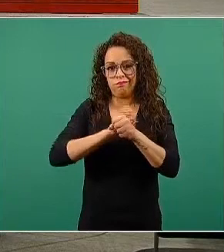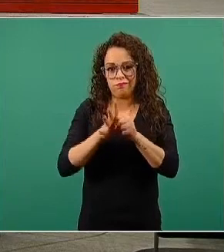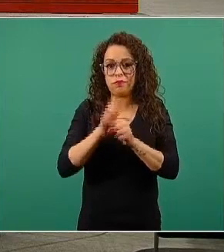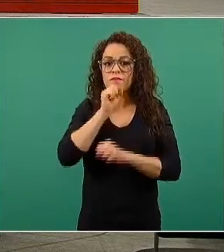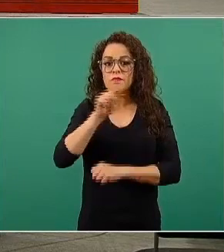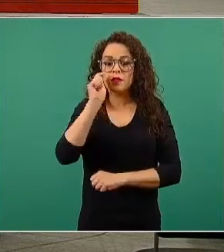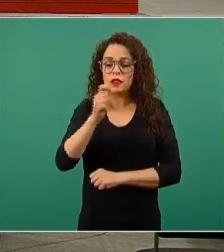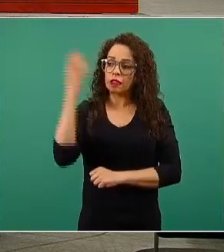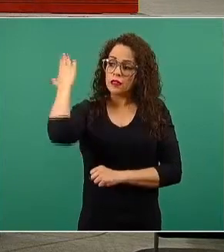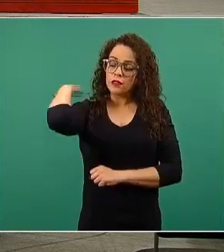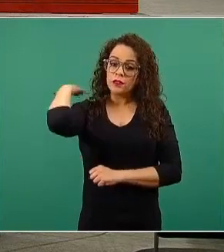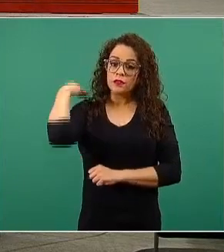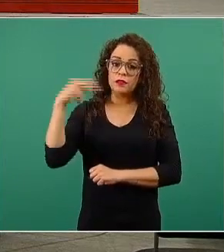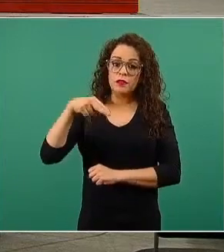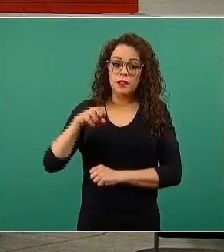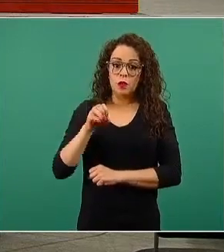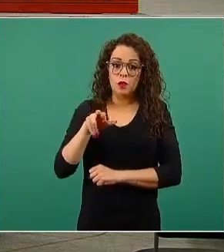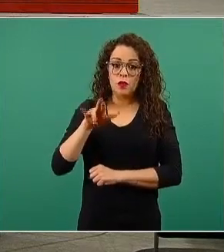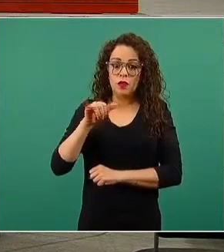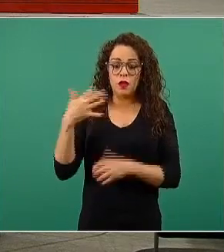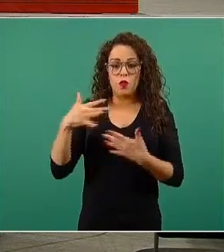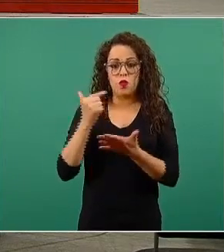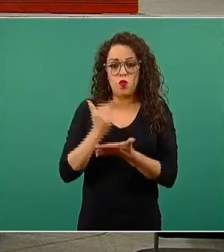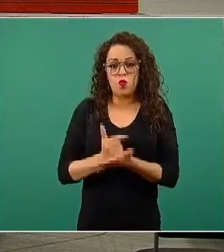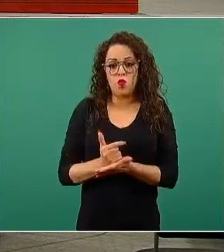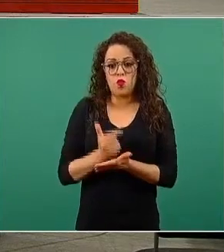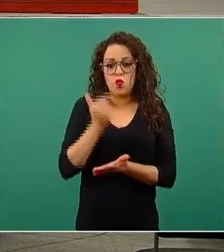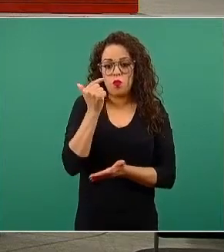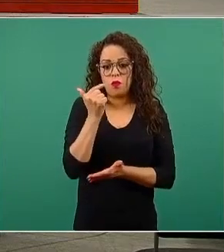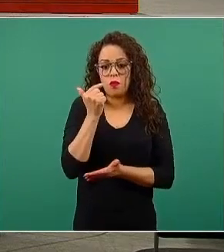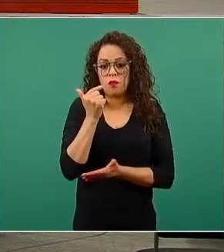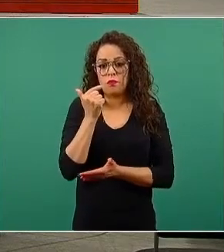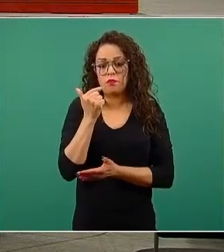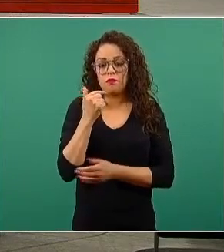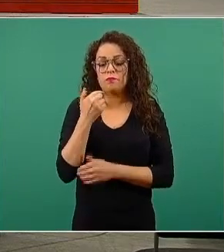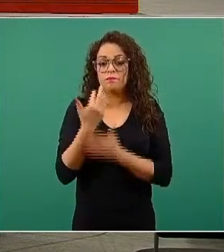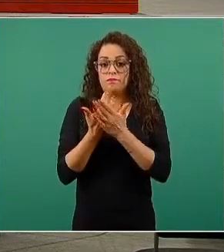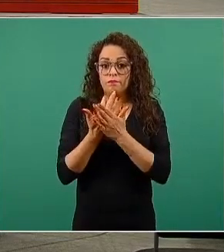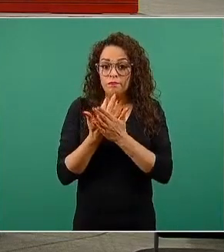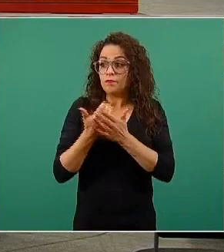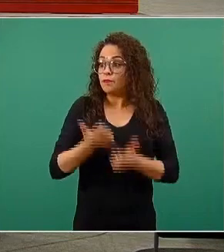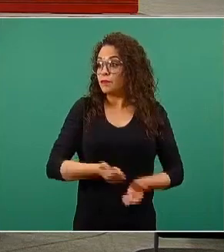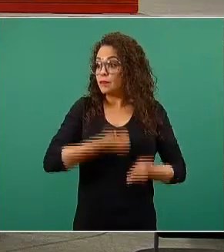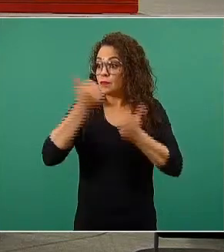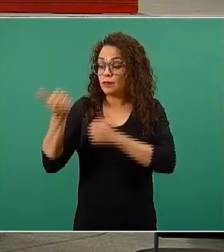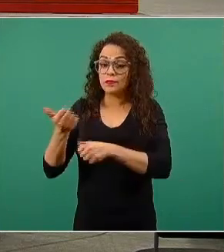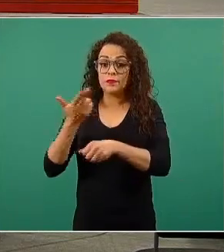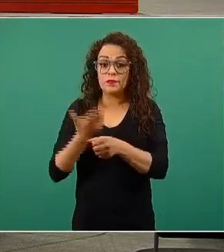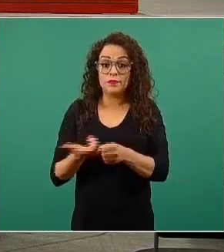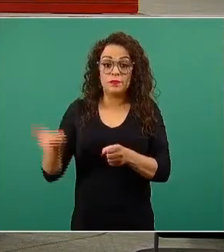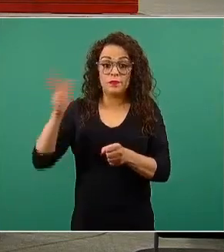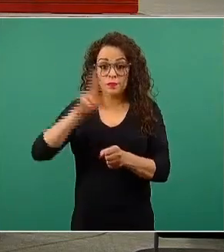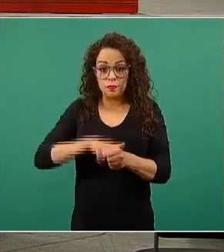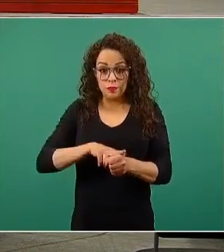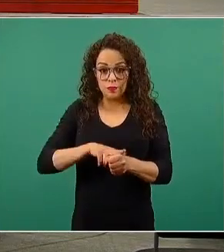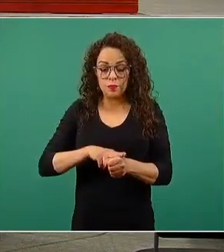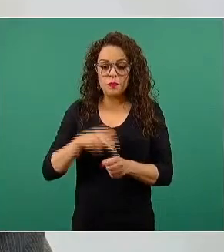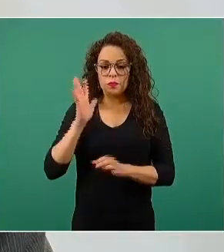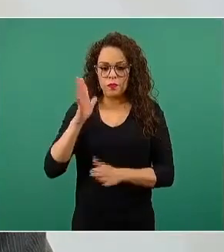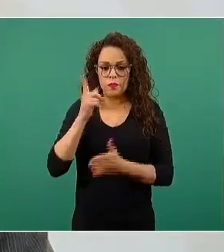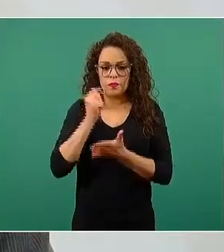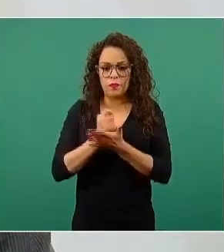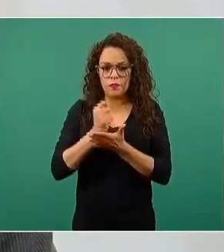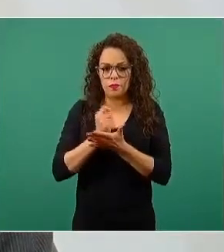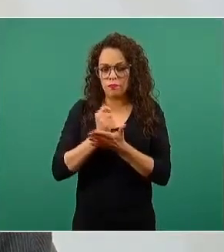neumonía grave, a veces transitorios en lo que llegaban al hospital, pero muchas veces incluso concluyendo todo su tratamiento